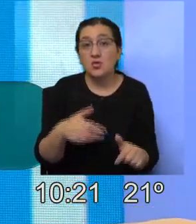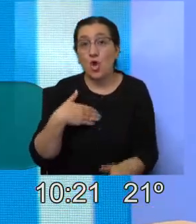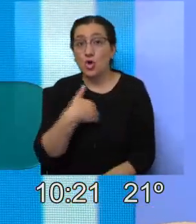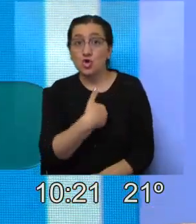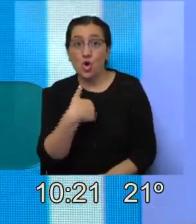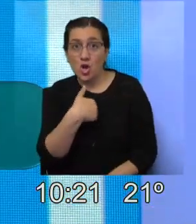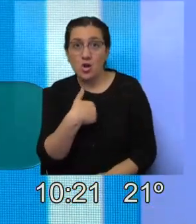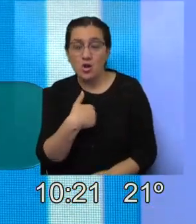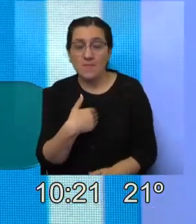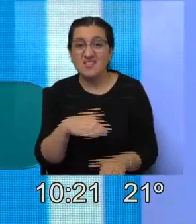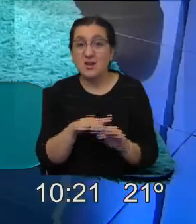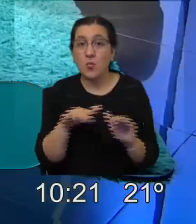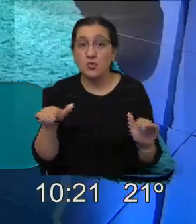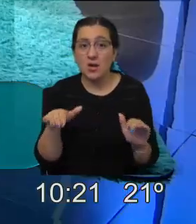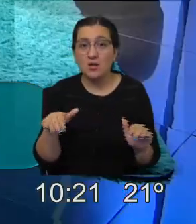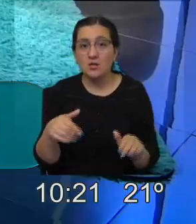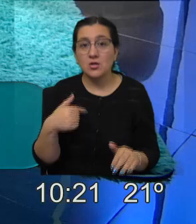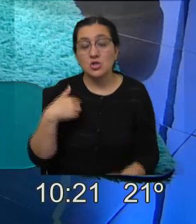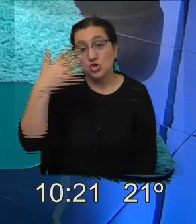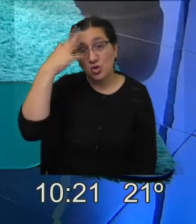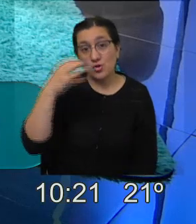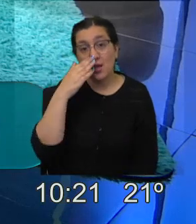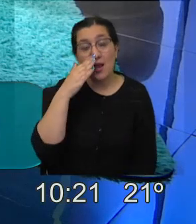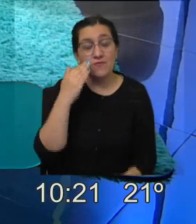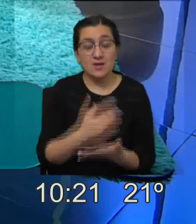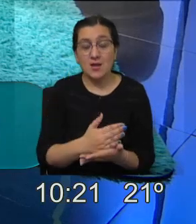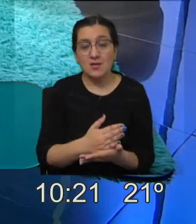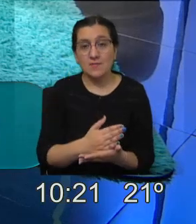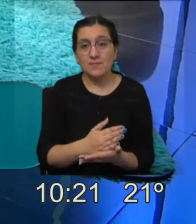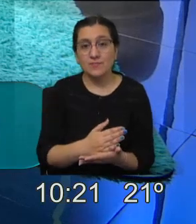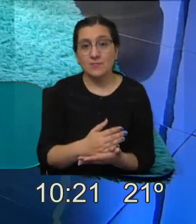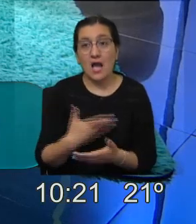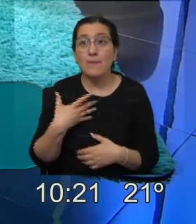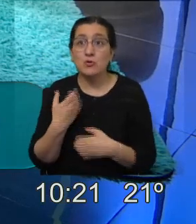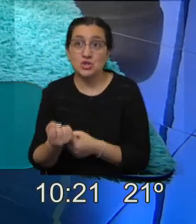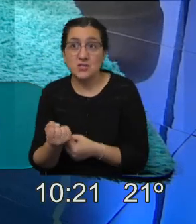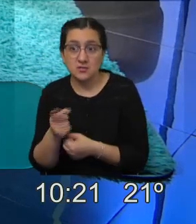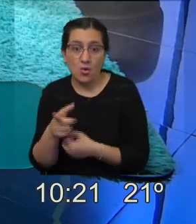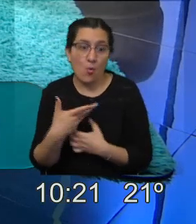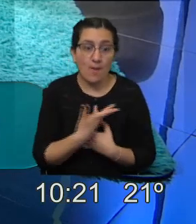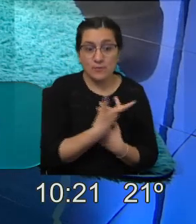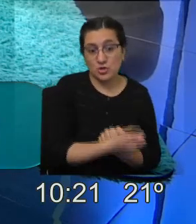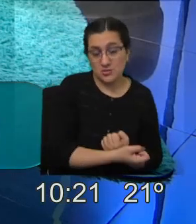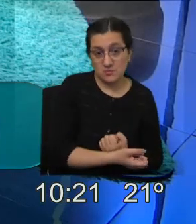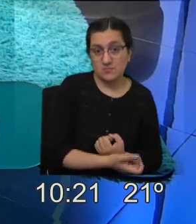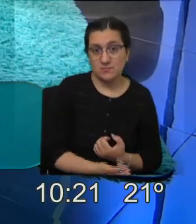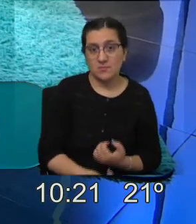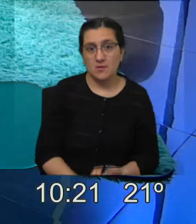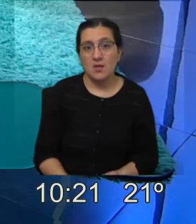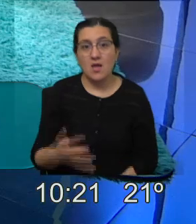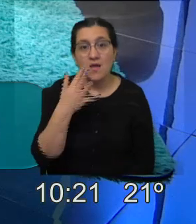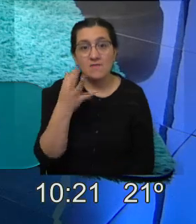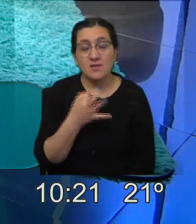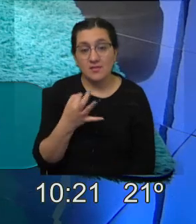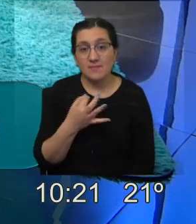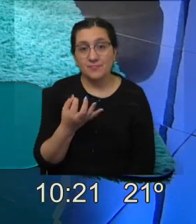esa neutralidad? Yo creo que al final todos nos posicionamos, ¿no?, en un lugar, en cualquiera de los conflictos. Es verdad que desde la puesta